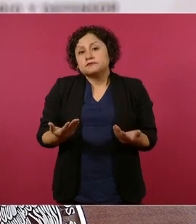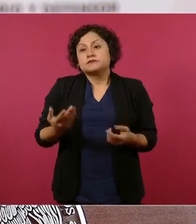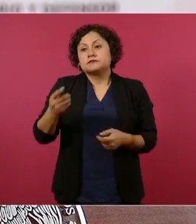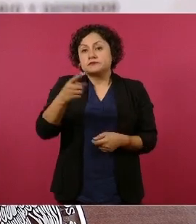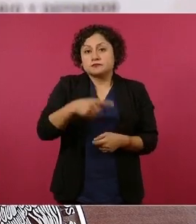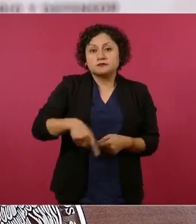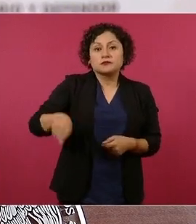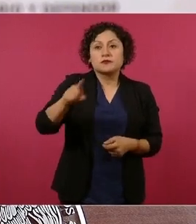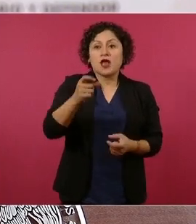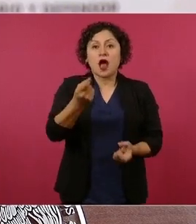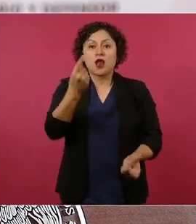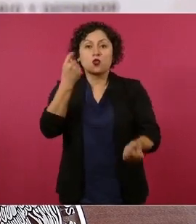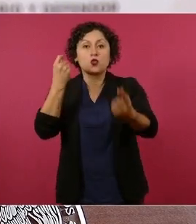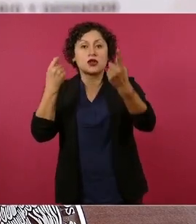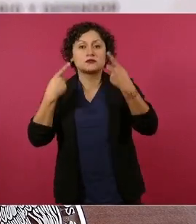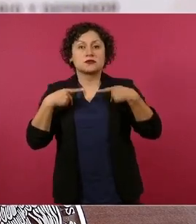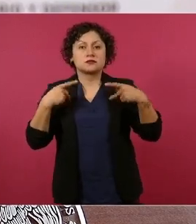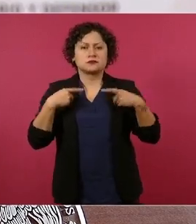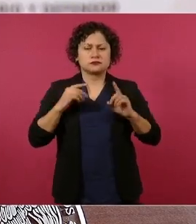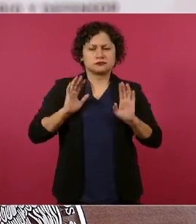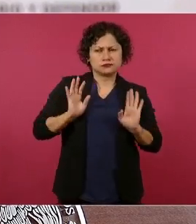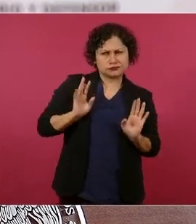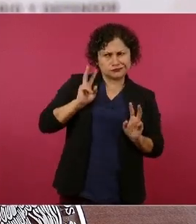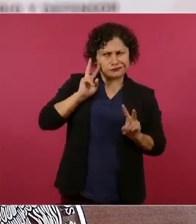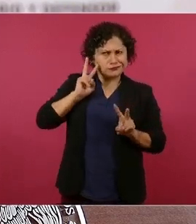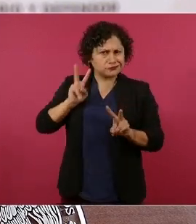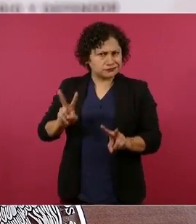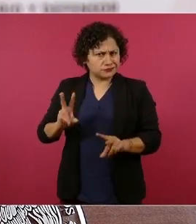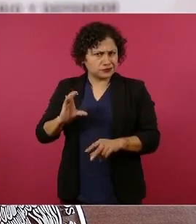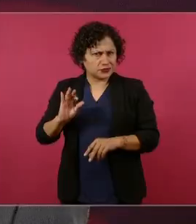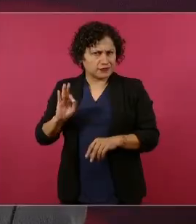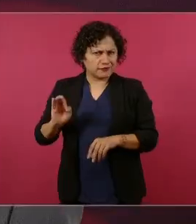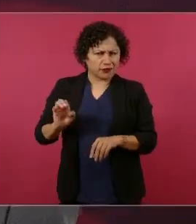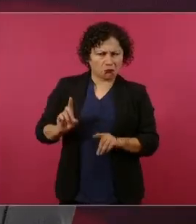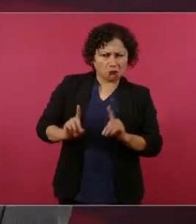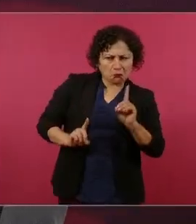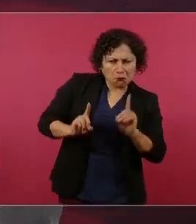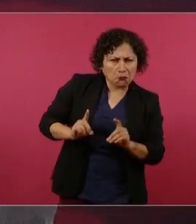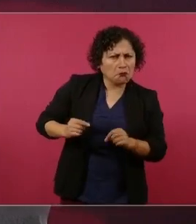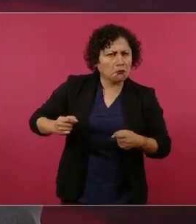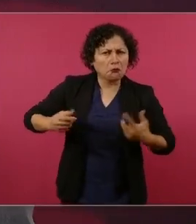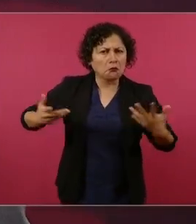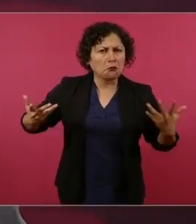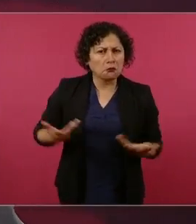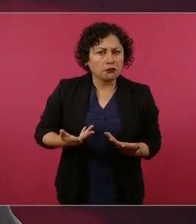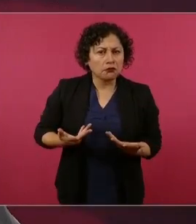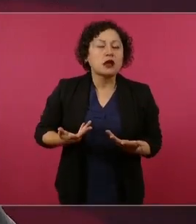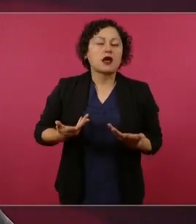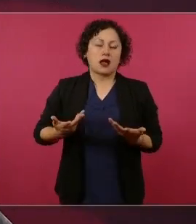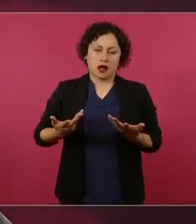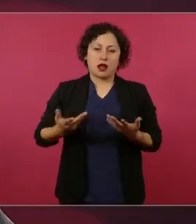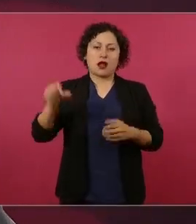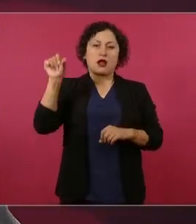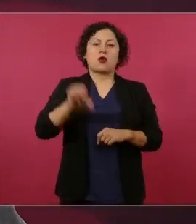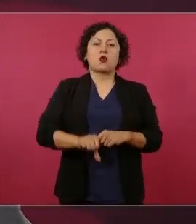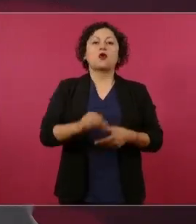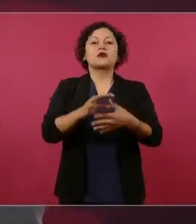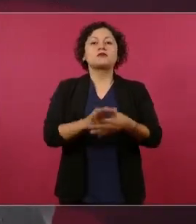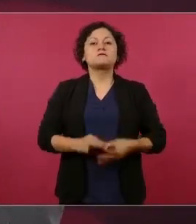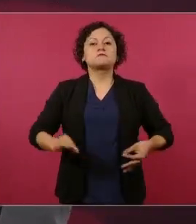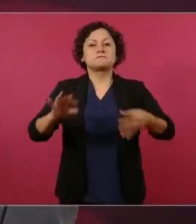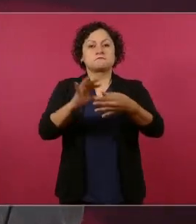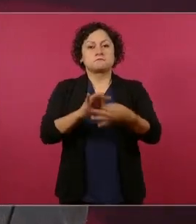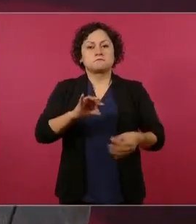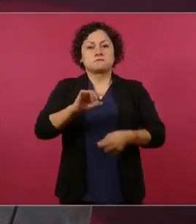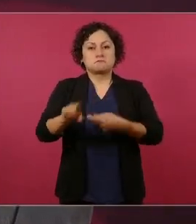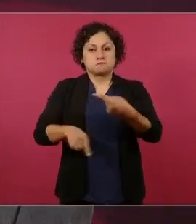aquí presentadas sobre cómo operan las centrales hidroeléctricas Informaremos también lo estratégico y la